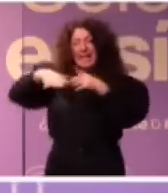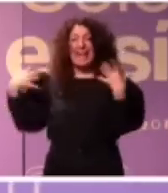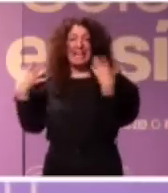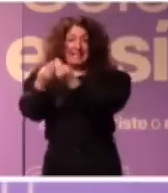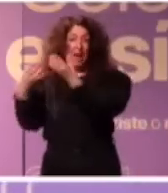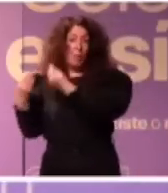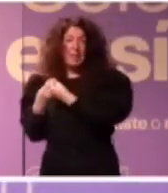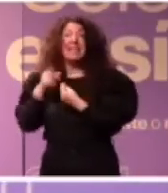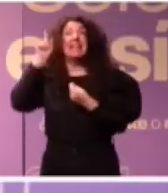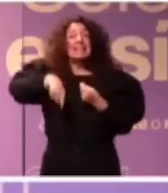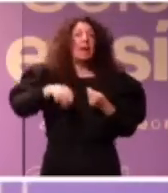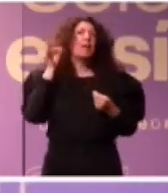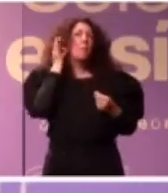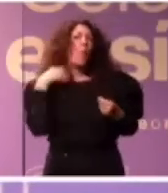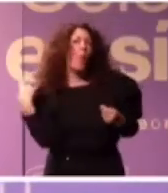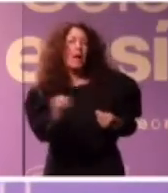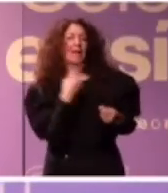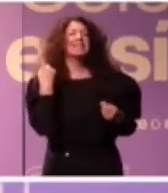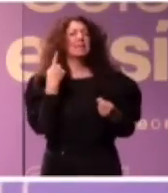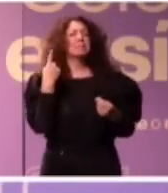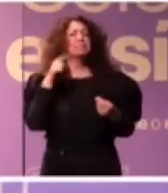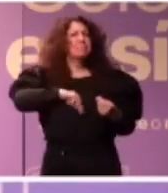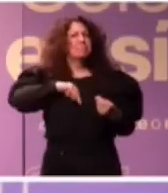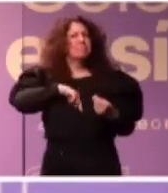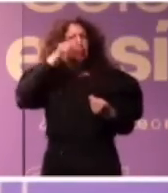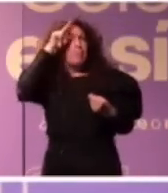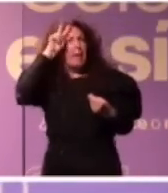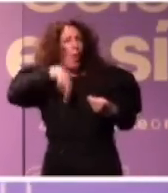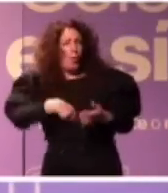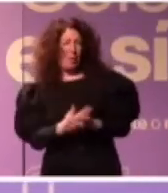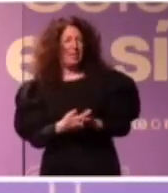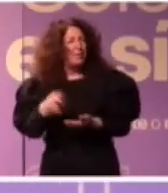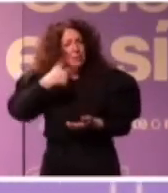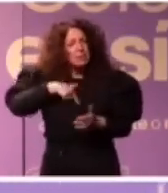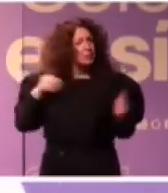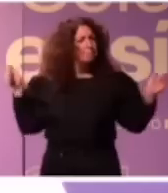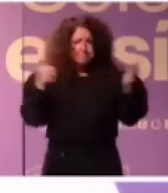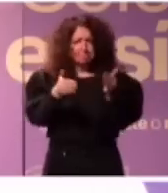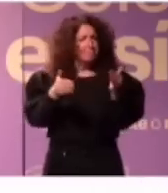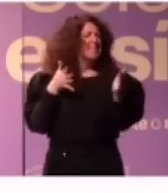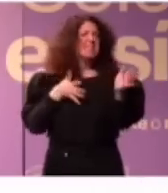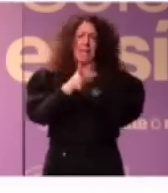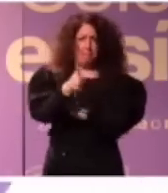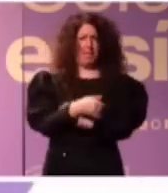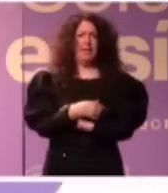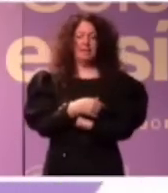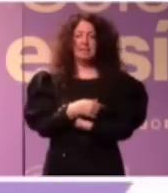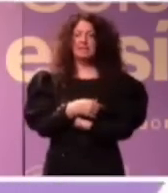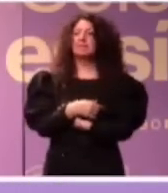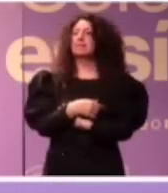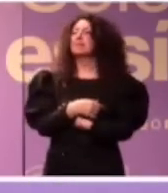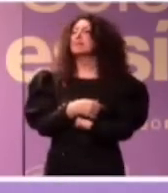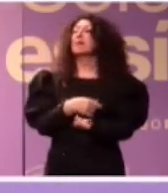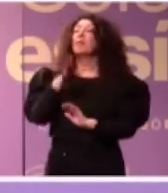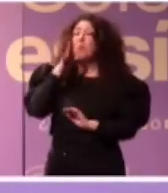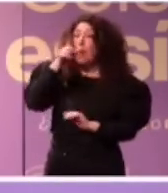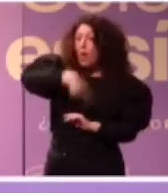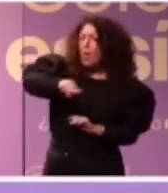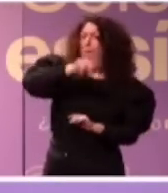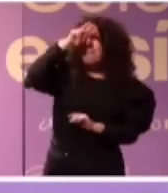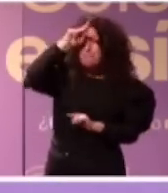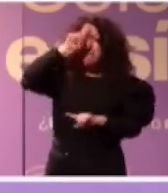mujeres que pueden sentirse preocupadas. Siempre. De hecho, precisamente por esa